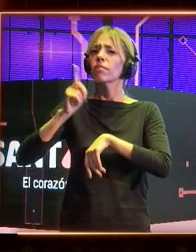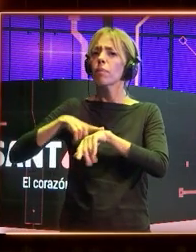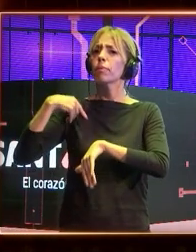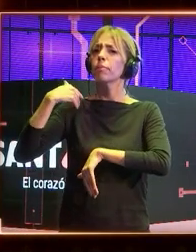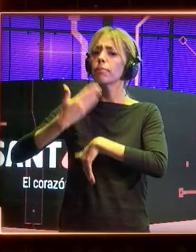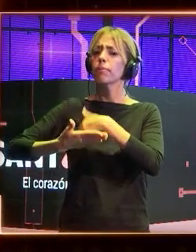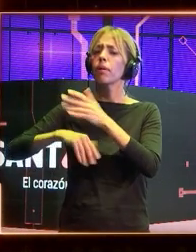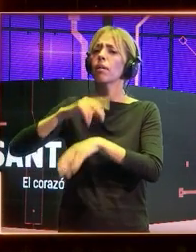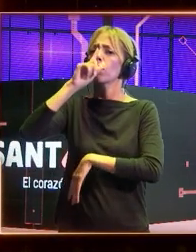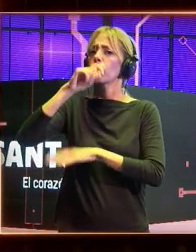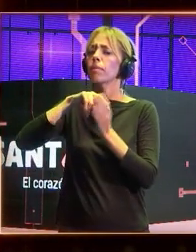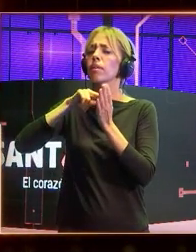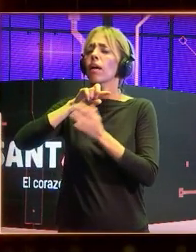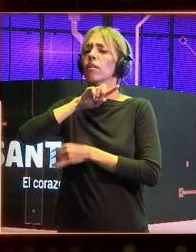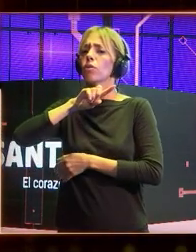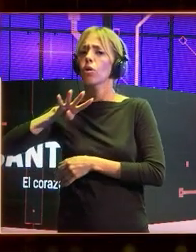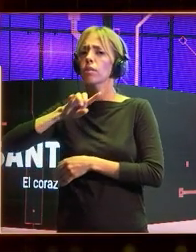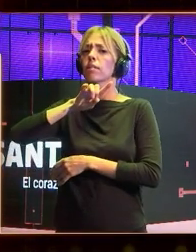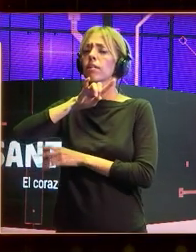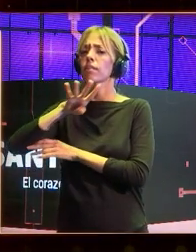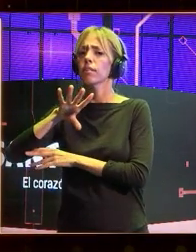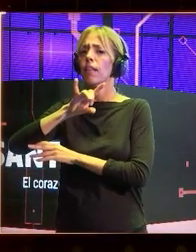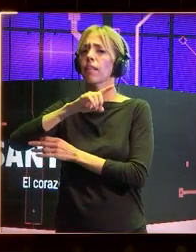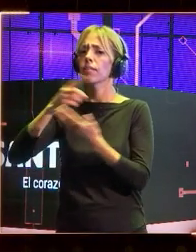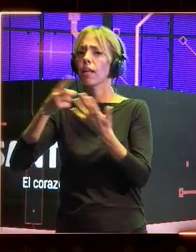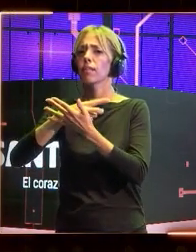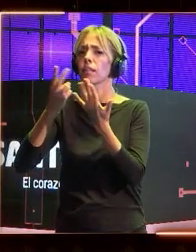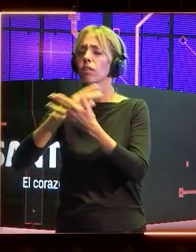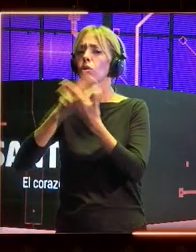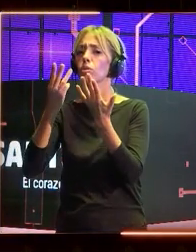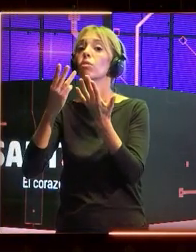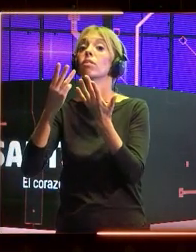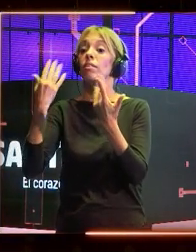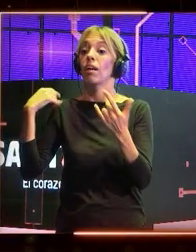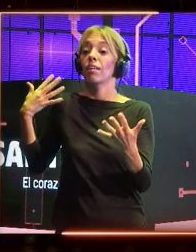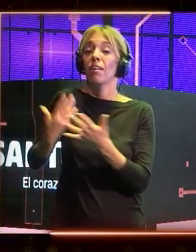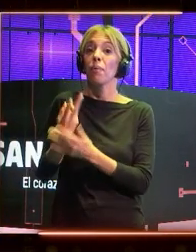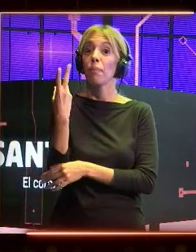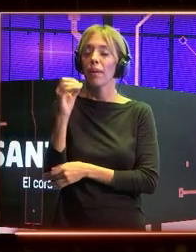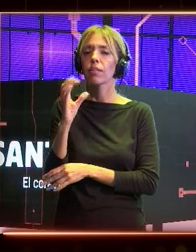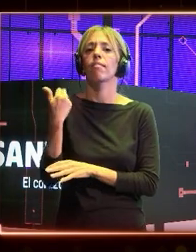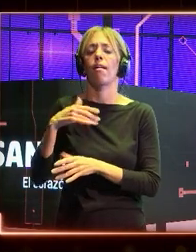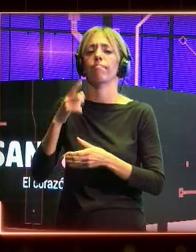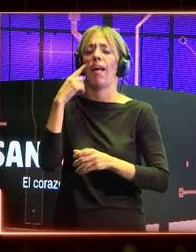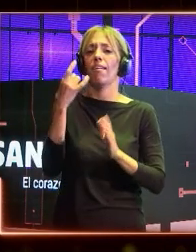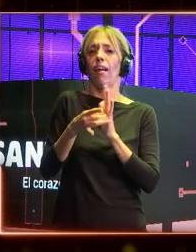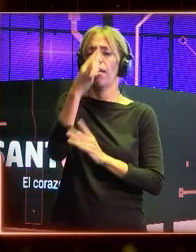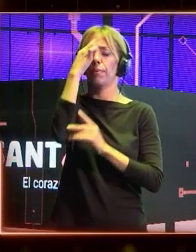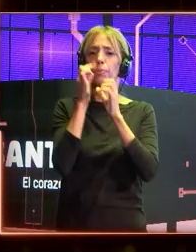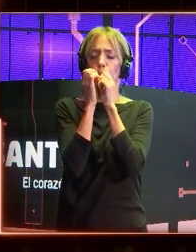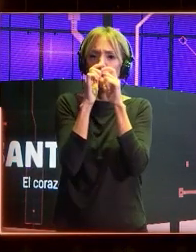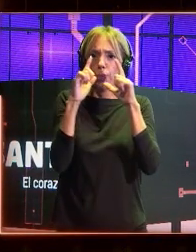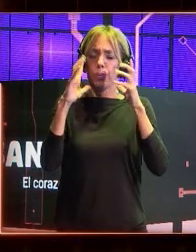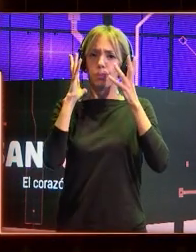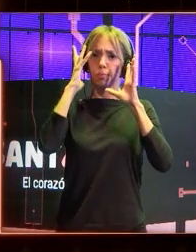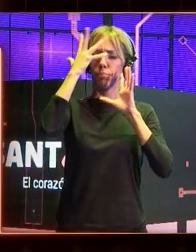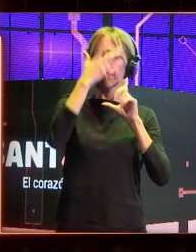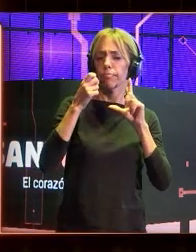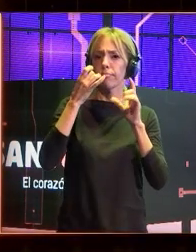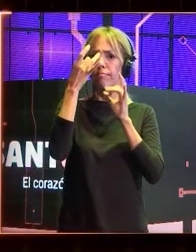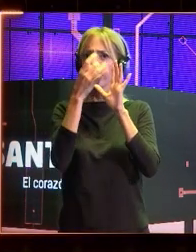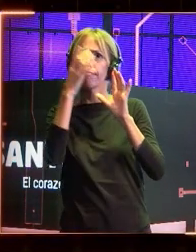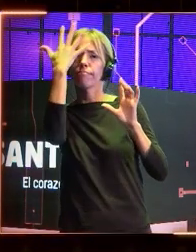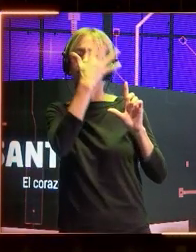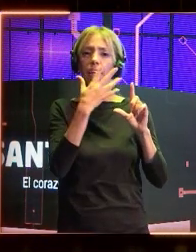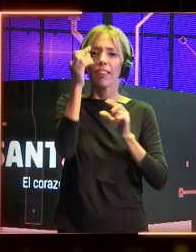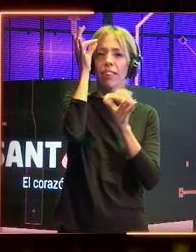años 2014 2015 16 17 18 2020 vamos ganando calidad vamos ganando resolución vamos